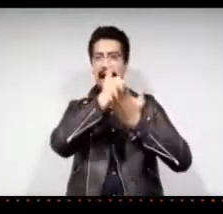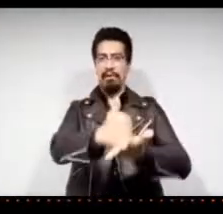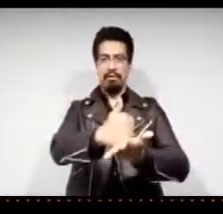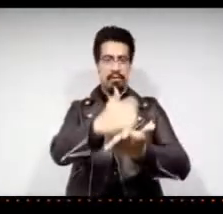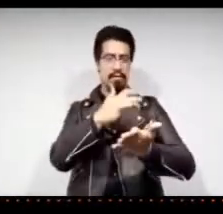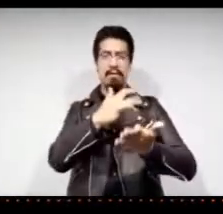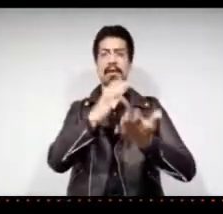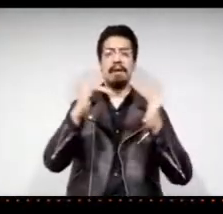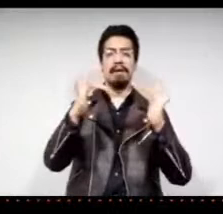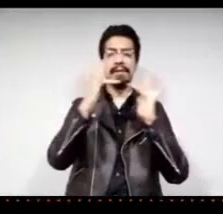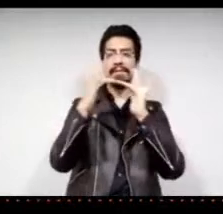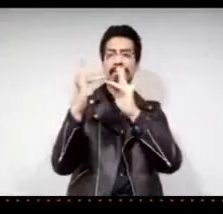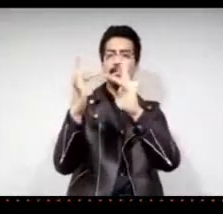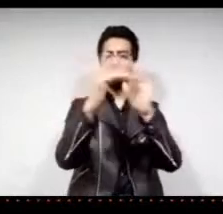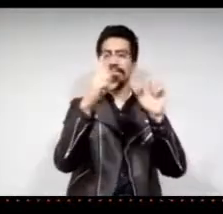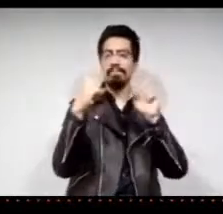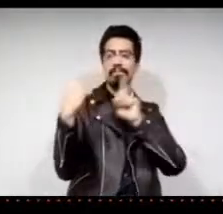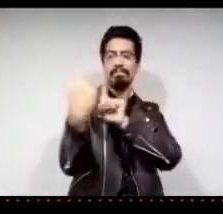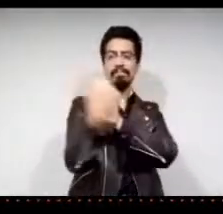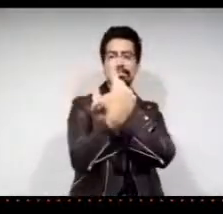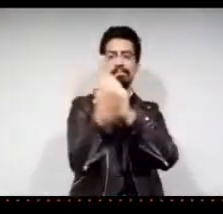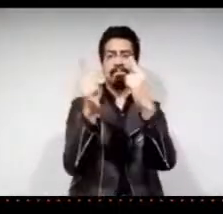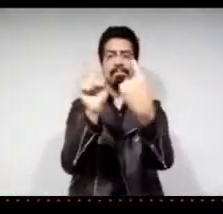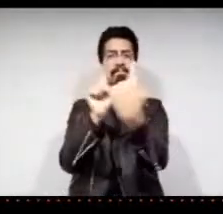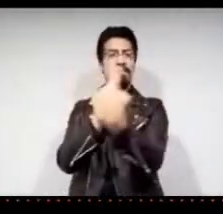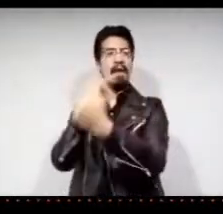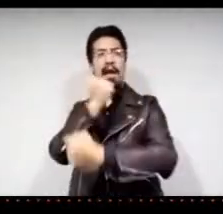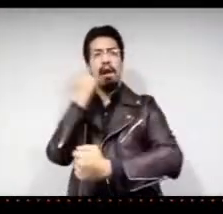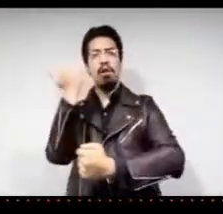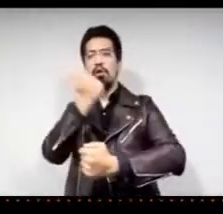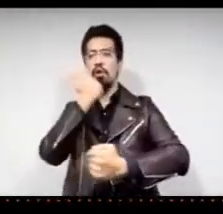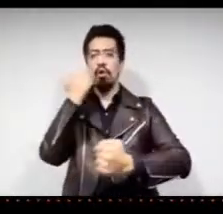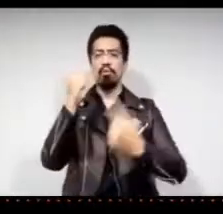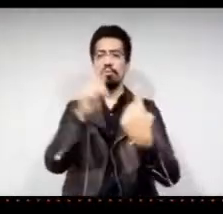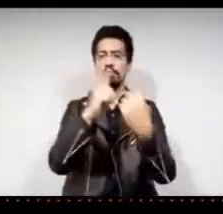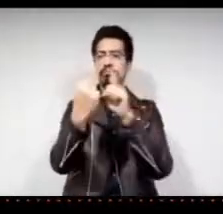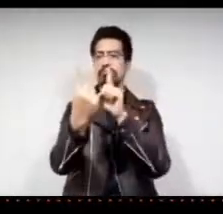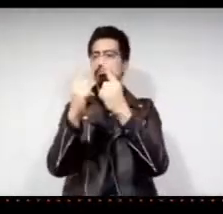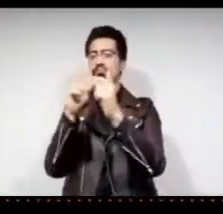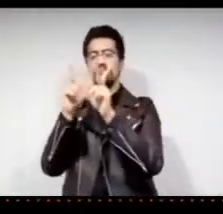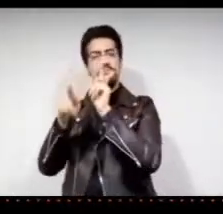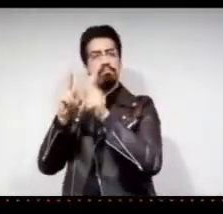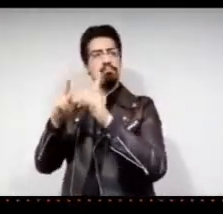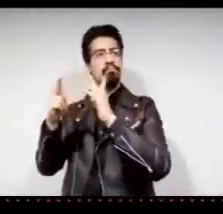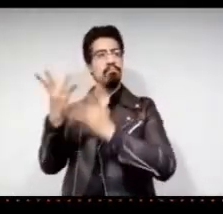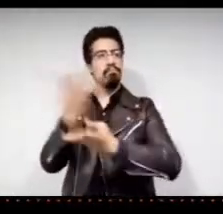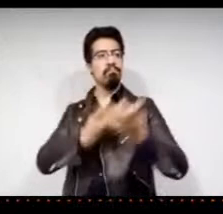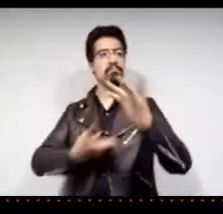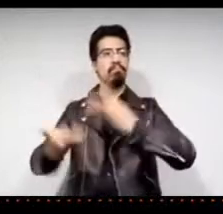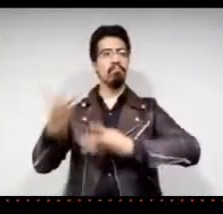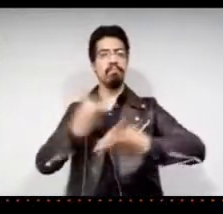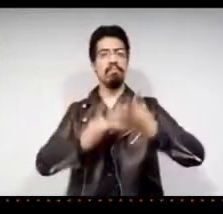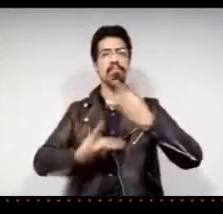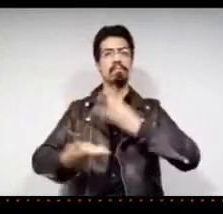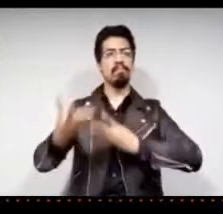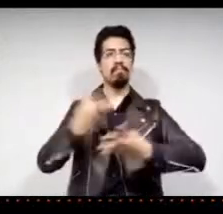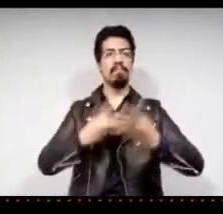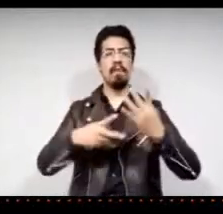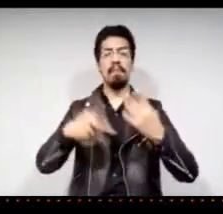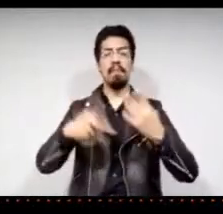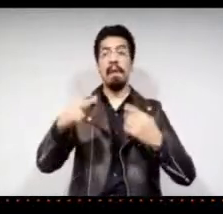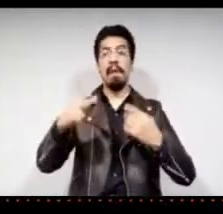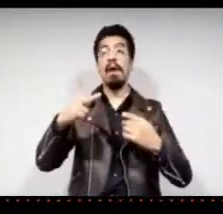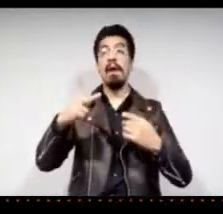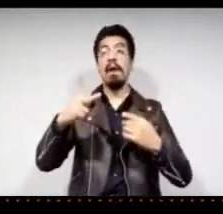muchísima interacción entre los alumnos y hacia el maestro, involucramiento, pero es aprender a usarlas bien, porque